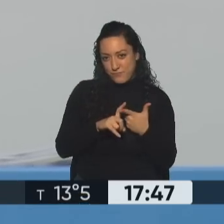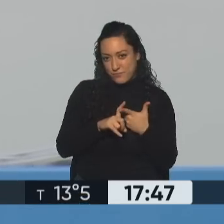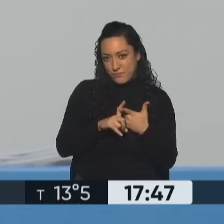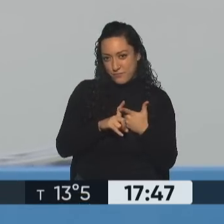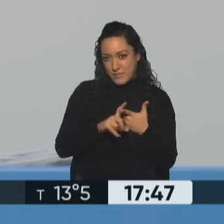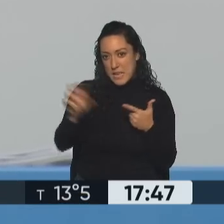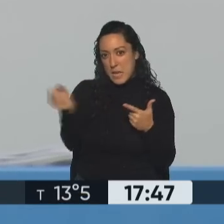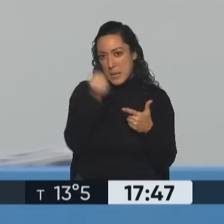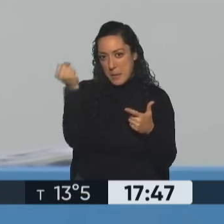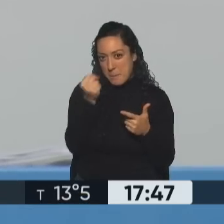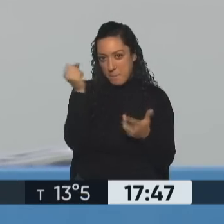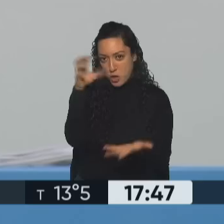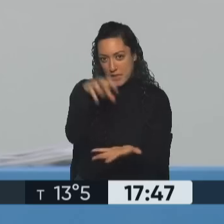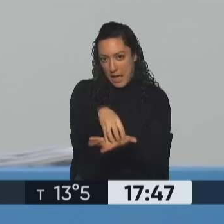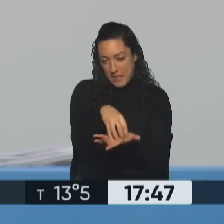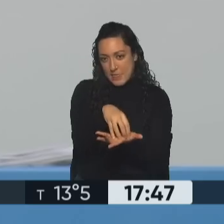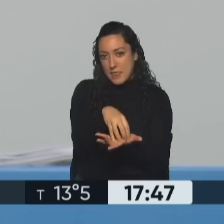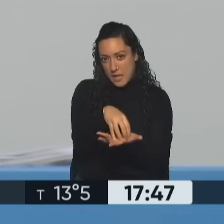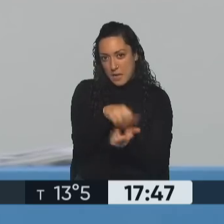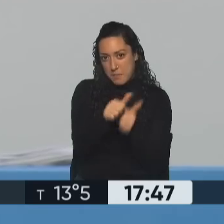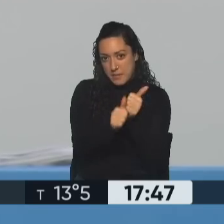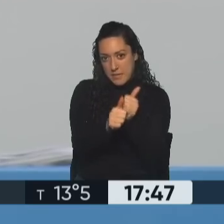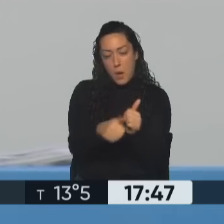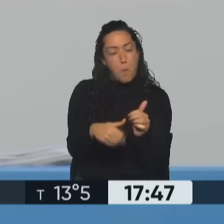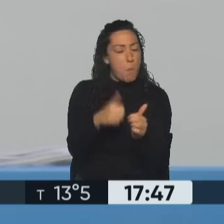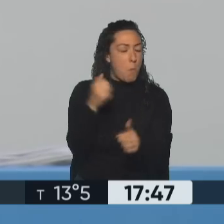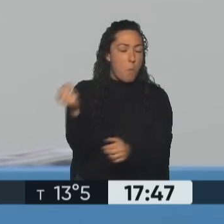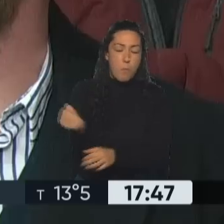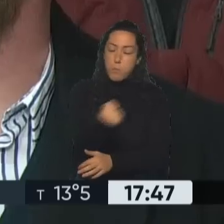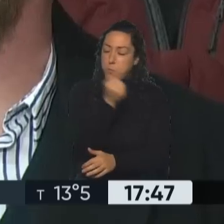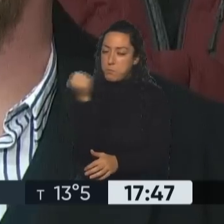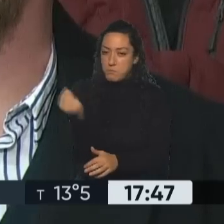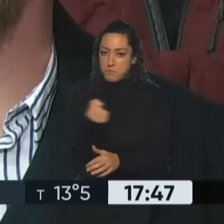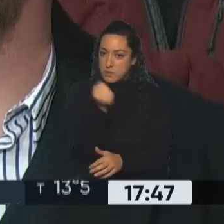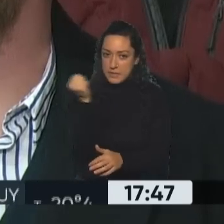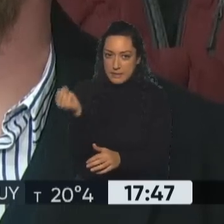Un importante de insumos, muy importante. Muy importante.